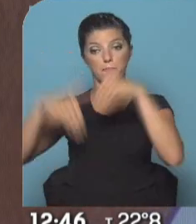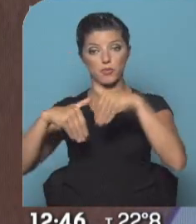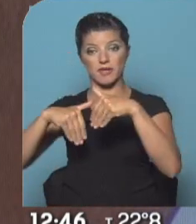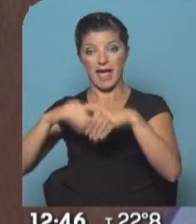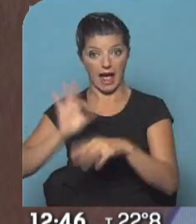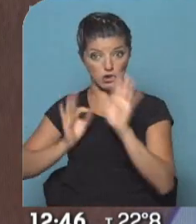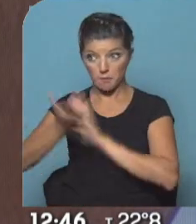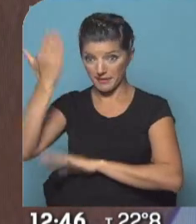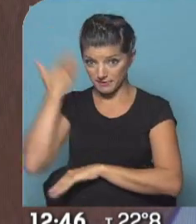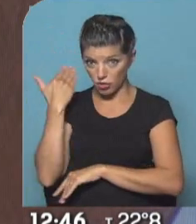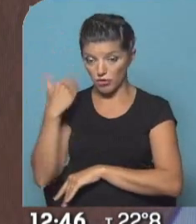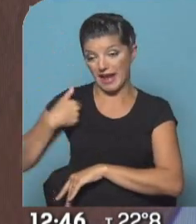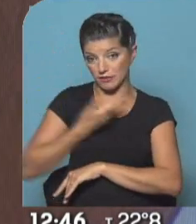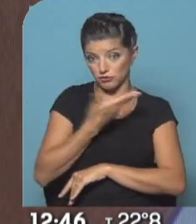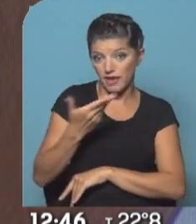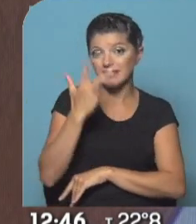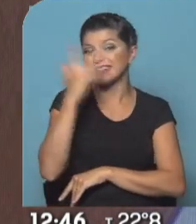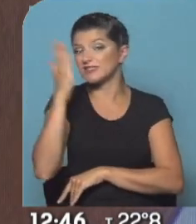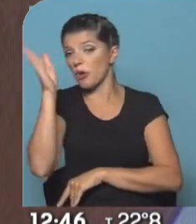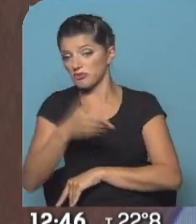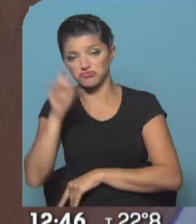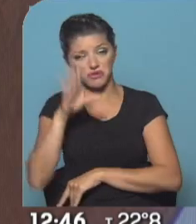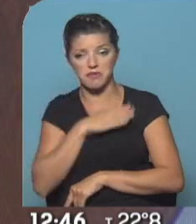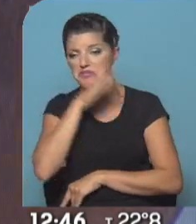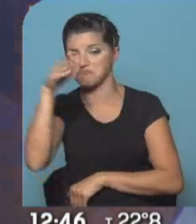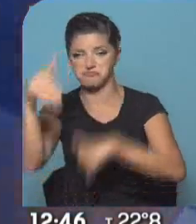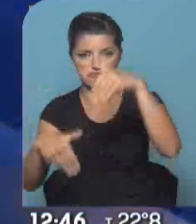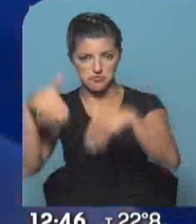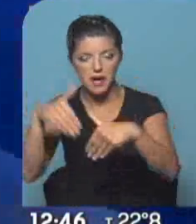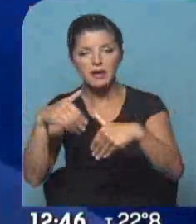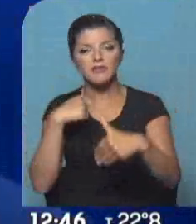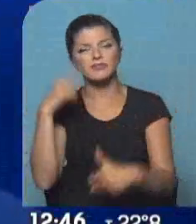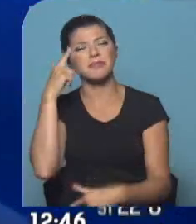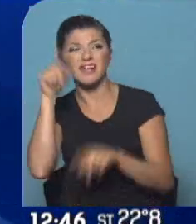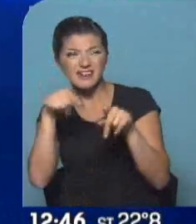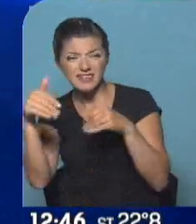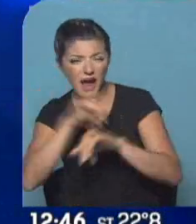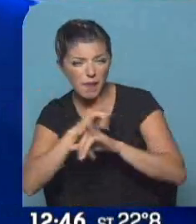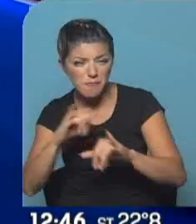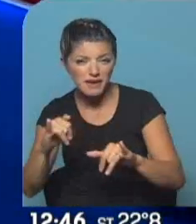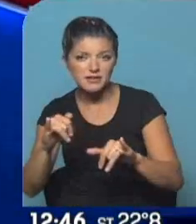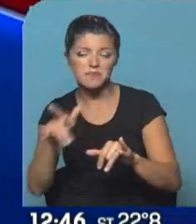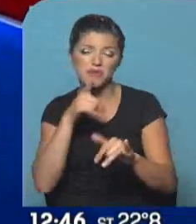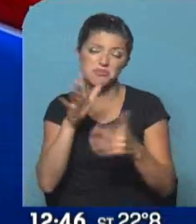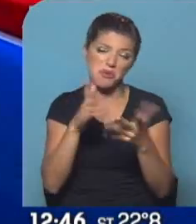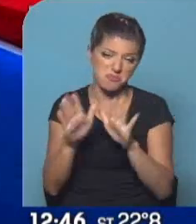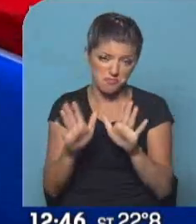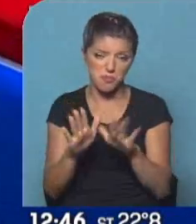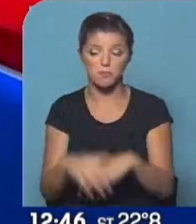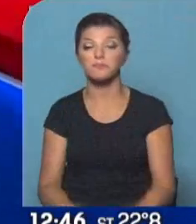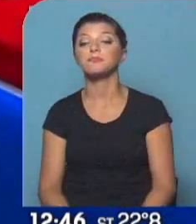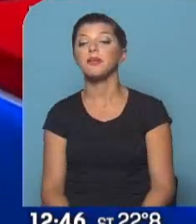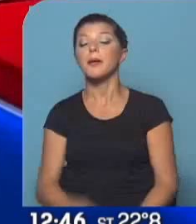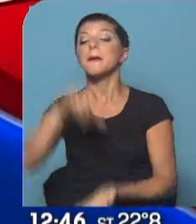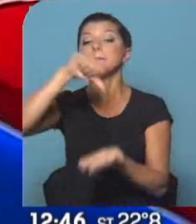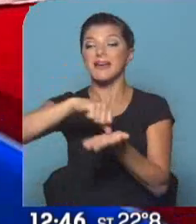año pasado, y no se cree que en una campaña tan chata y anodina como esta vaya a ser superior. Chile es el 4º país en el